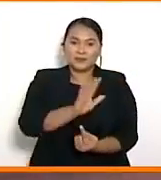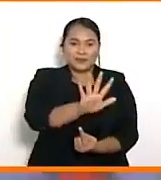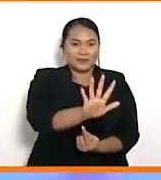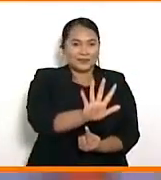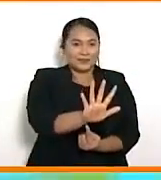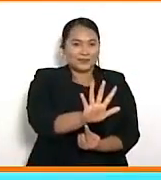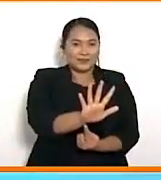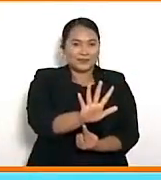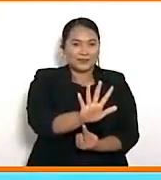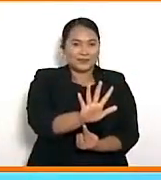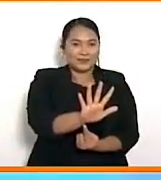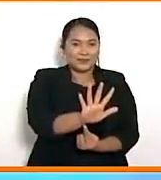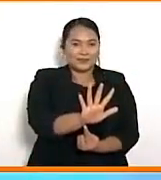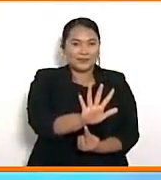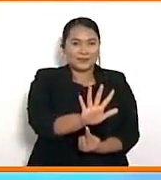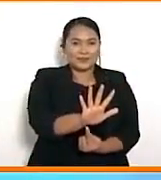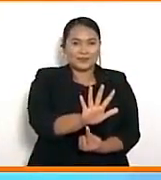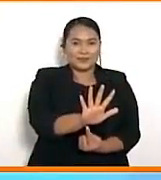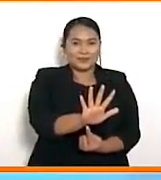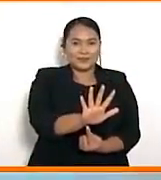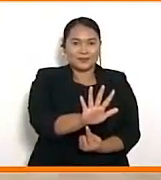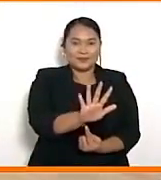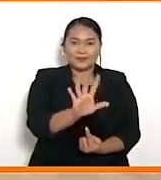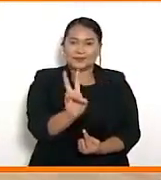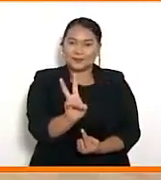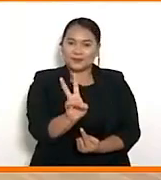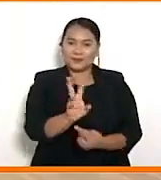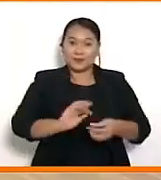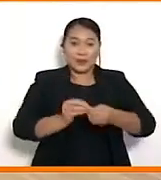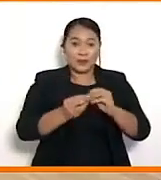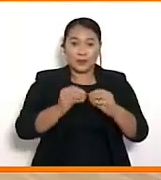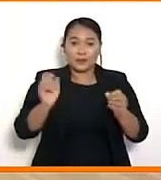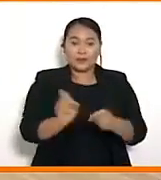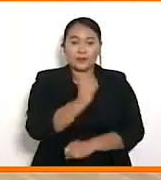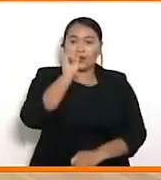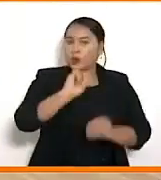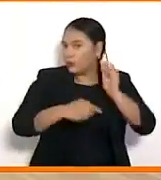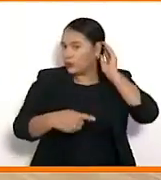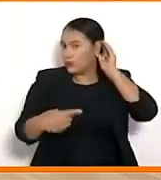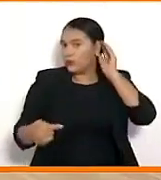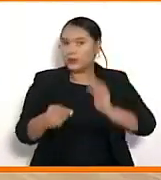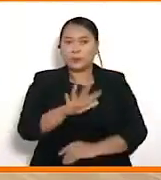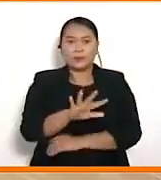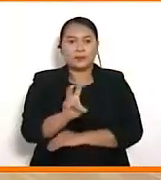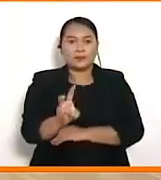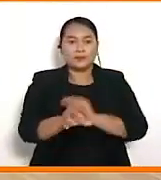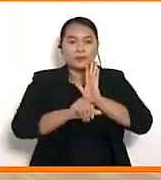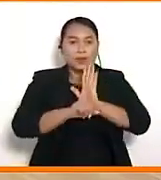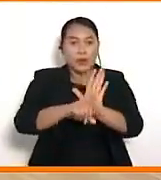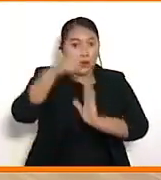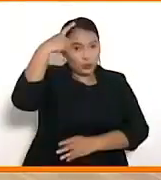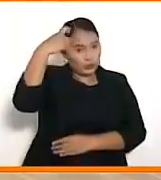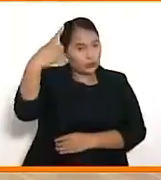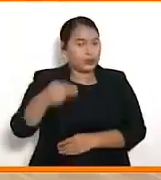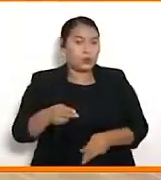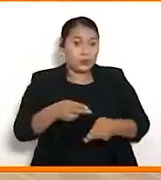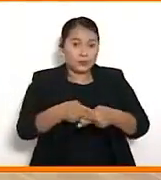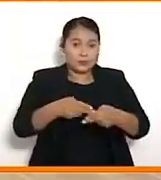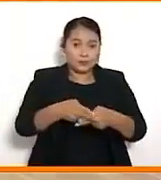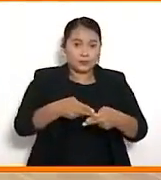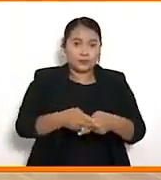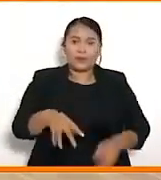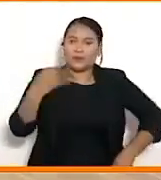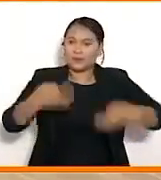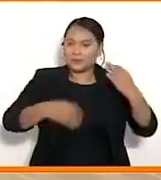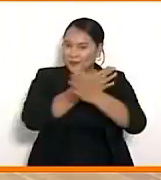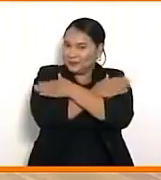dígito, atentos, y este es el 7. El número ganador en Diaria es el 57 con su símbolo de sueños cuchillo. Muchas